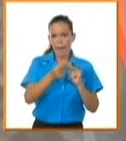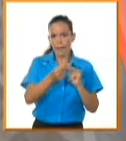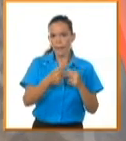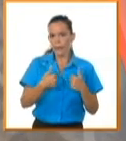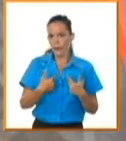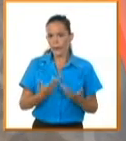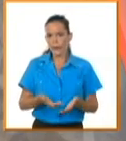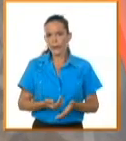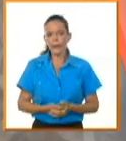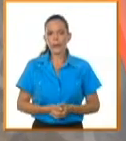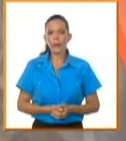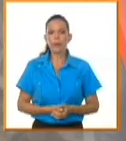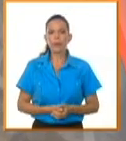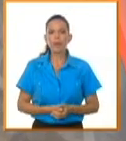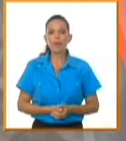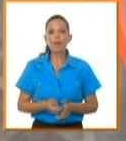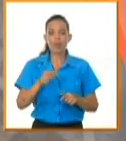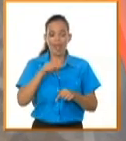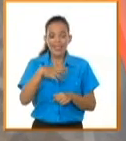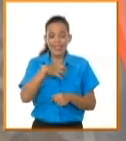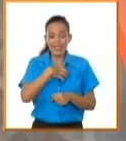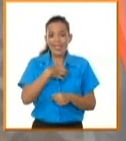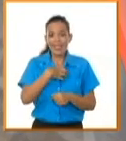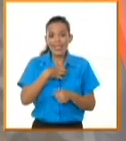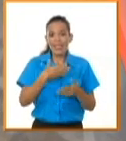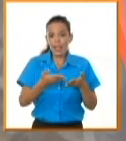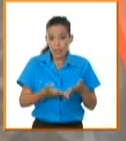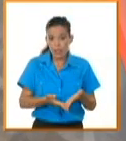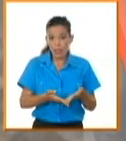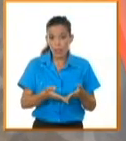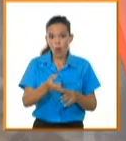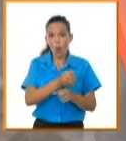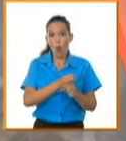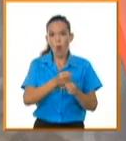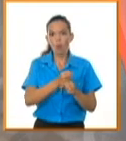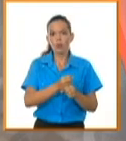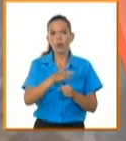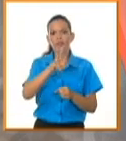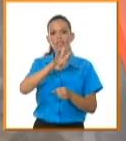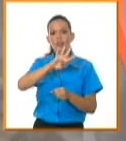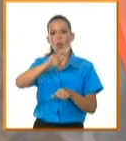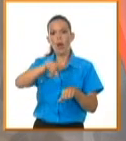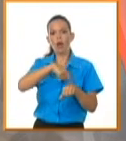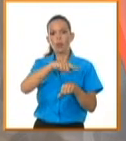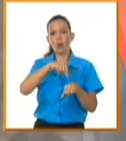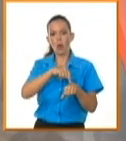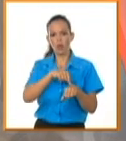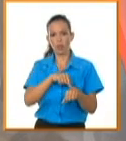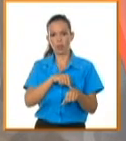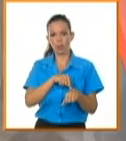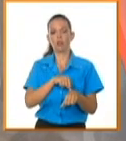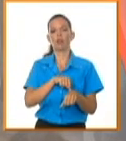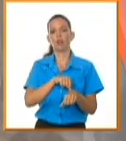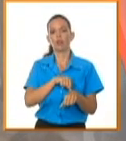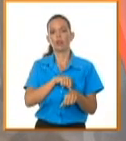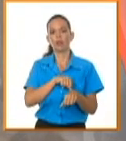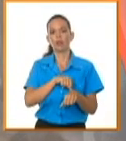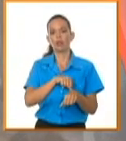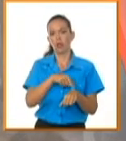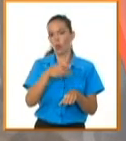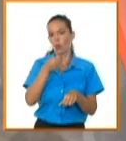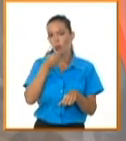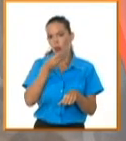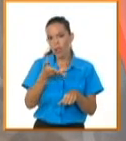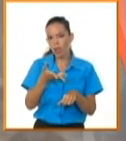de sus operaciones tiene a su uso 24 horas los siete días a la semana los 365 días del